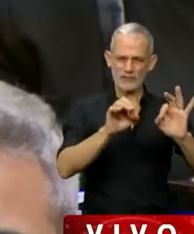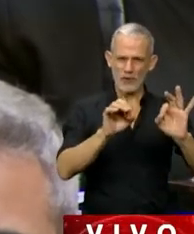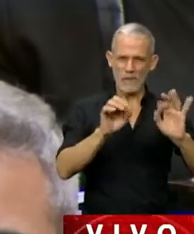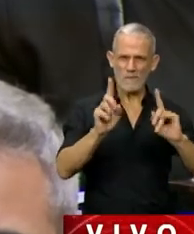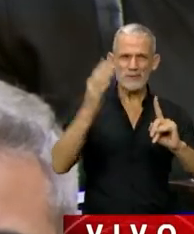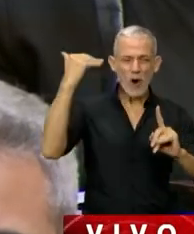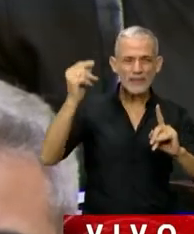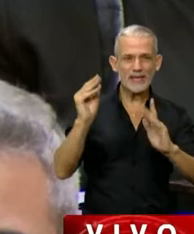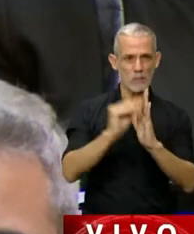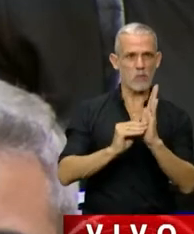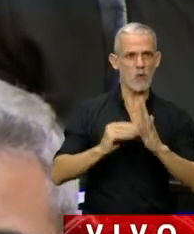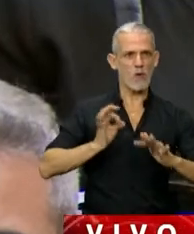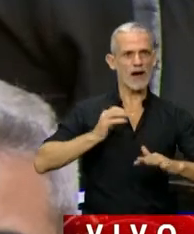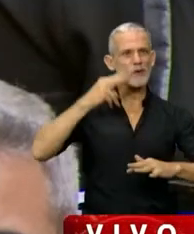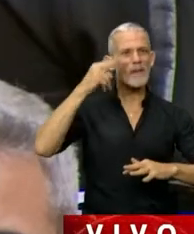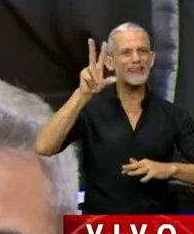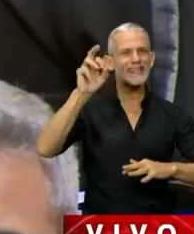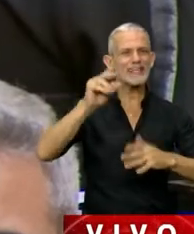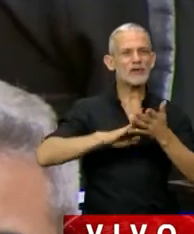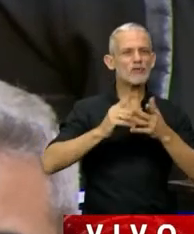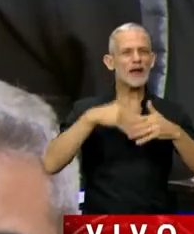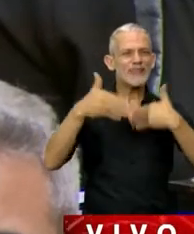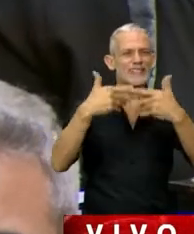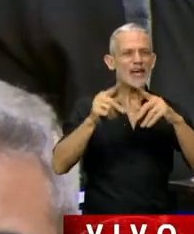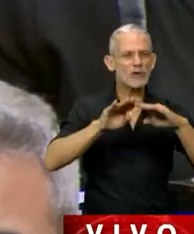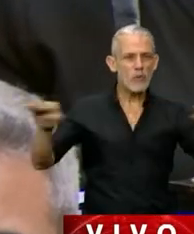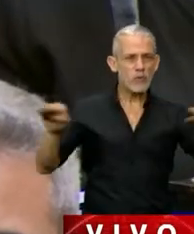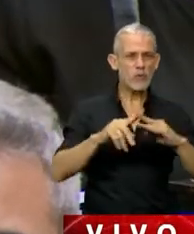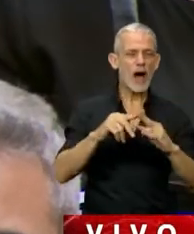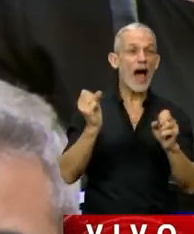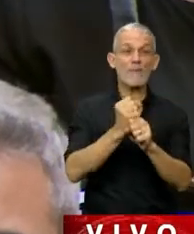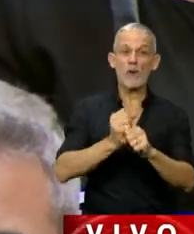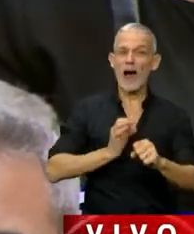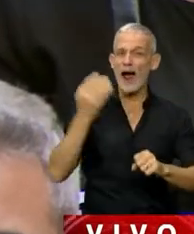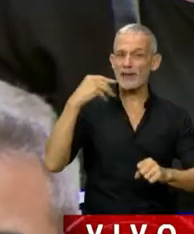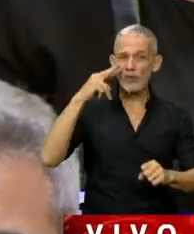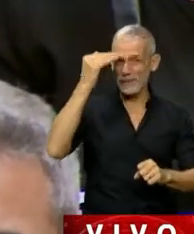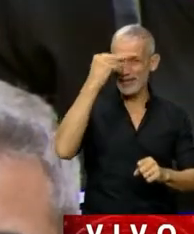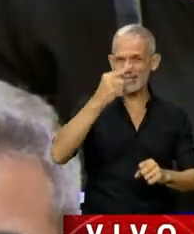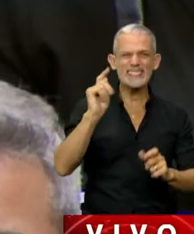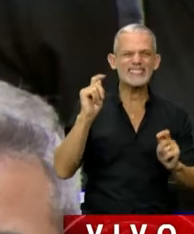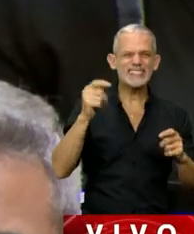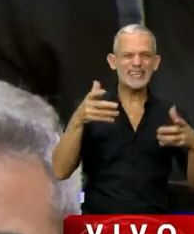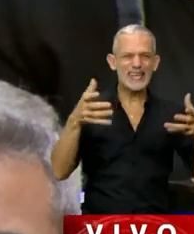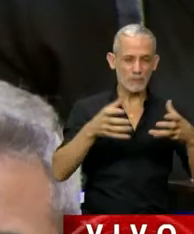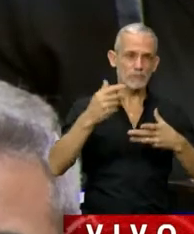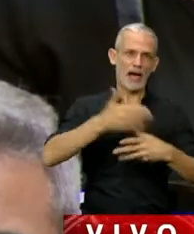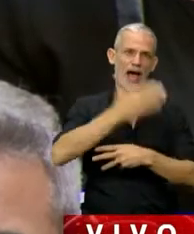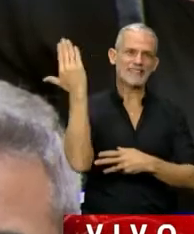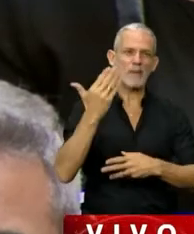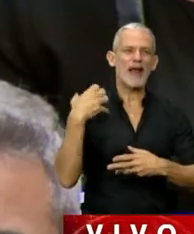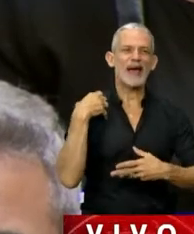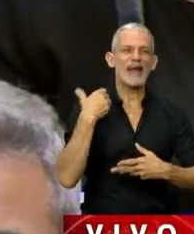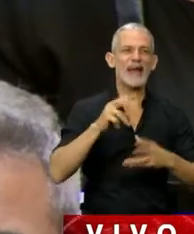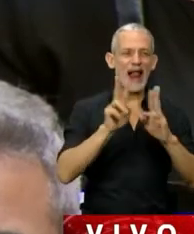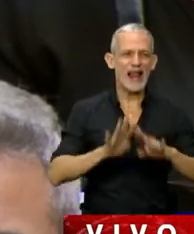la Agenda 2030 para el Desarrollo Sostenible aprobada en el año 2015 por la Asamblea General